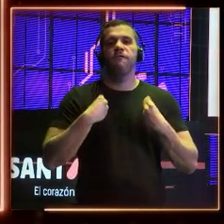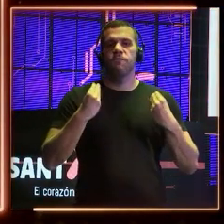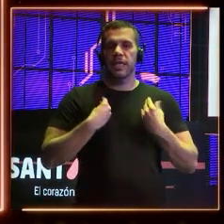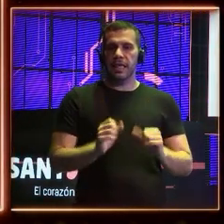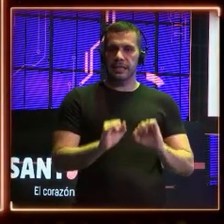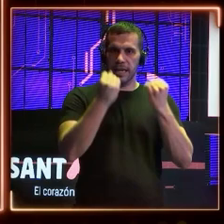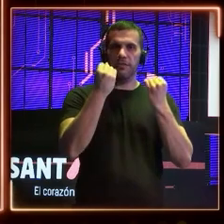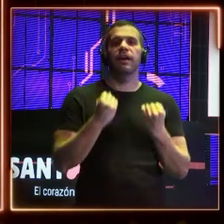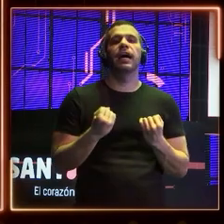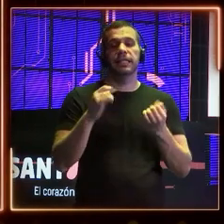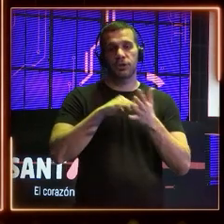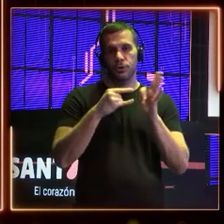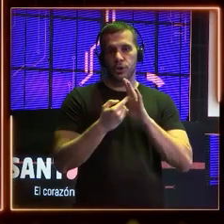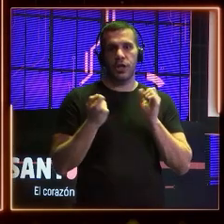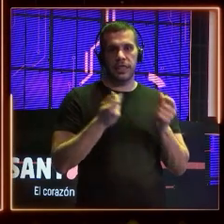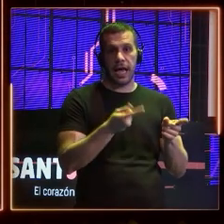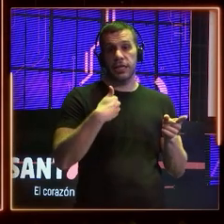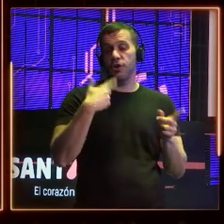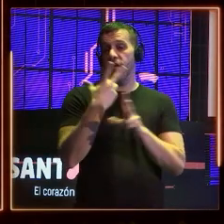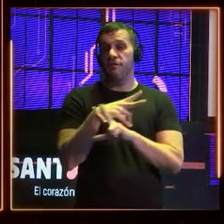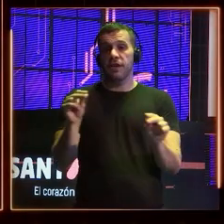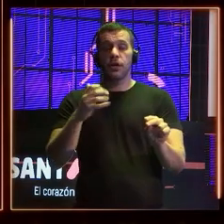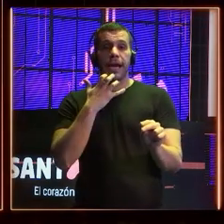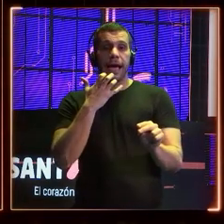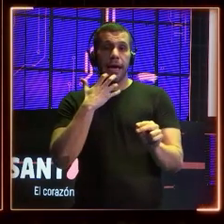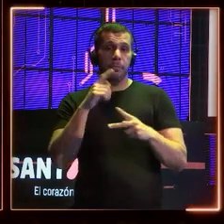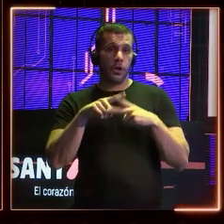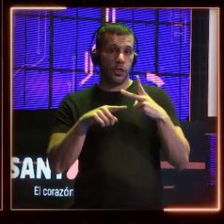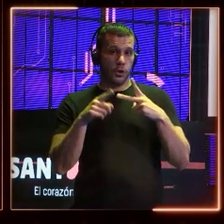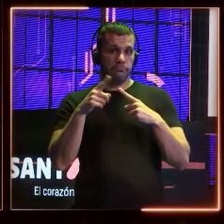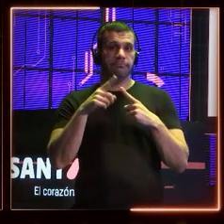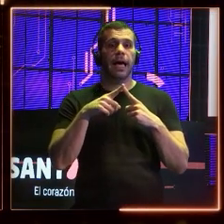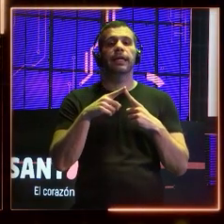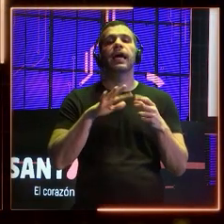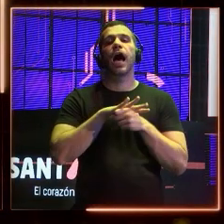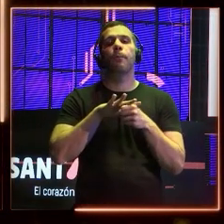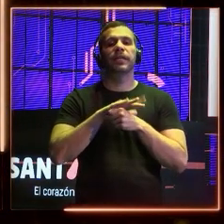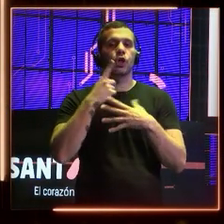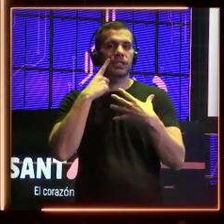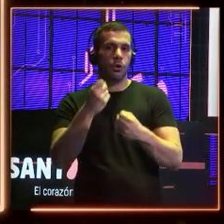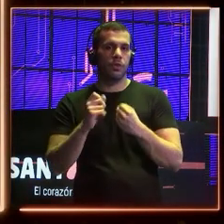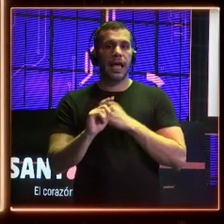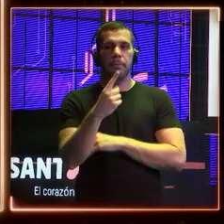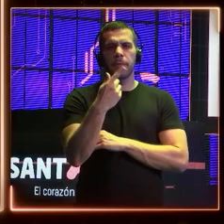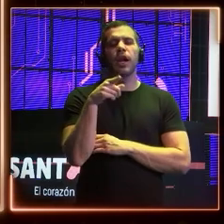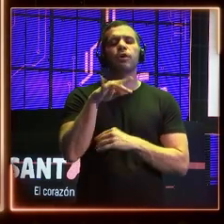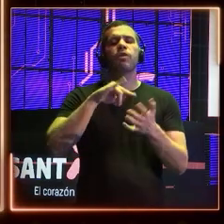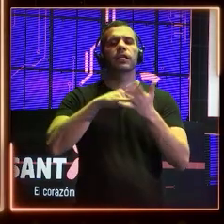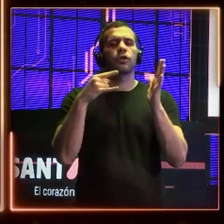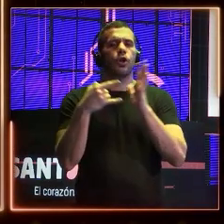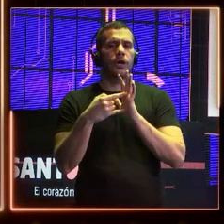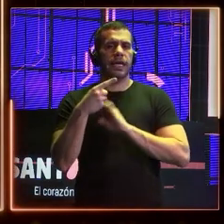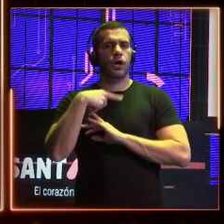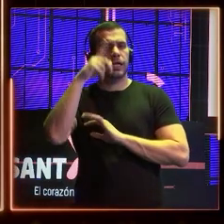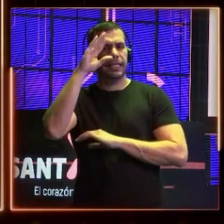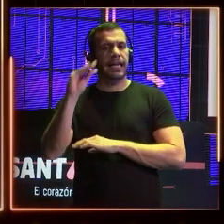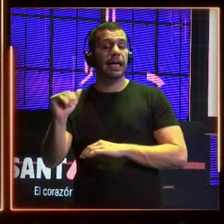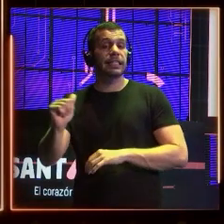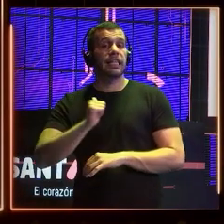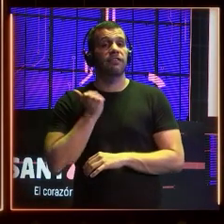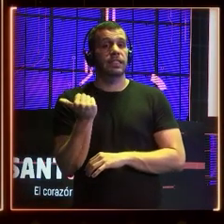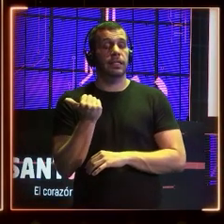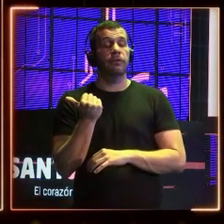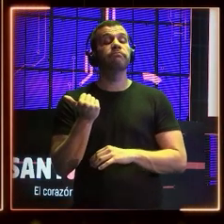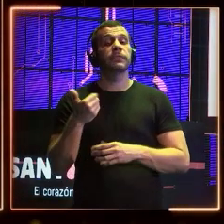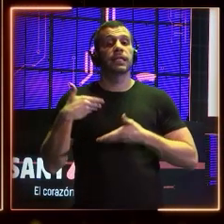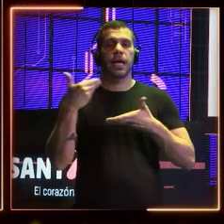solucionar y acabo con dos ejemplos más y los dos del sector salud el primero es una tecnología por Inteligencia artificial que permite que